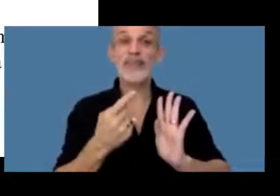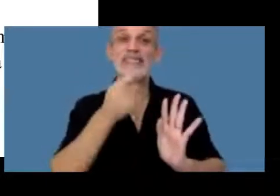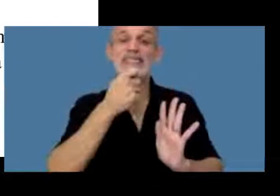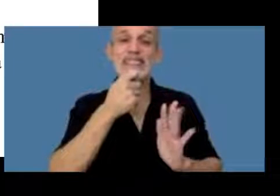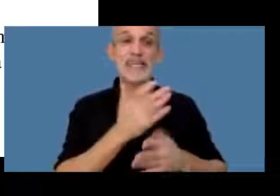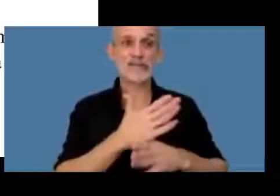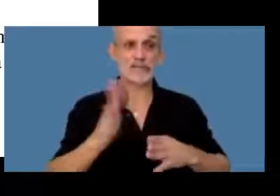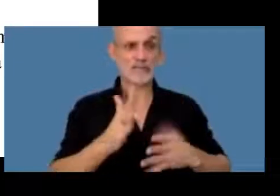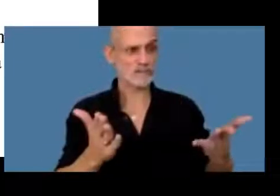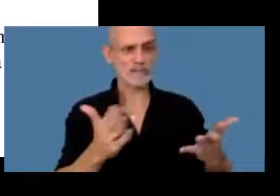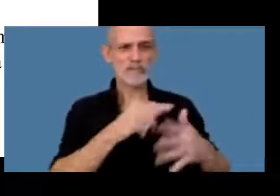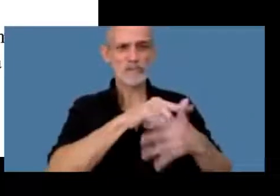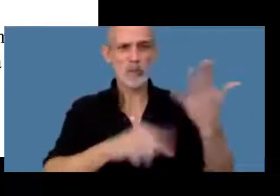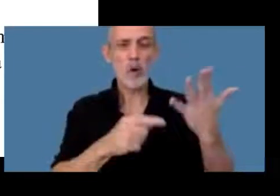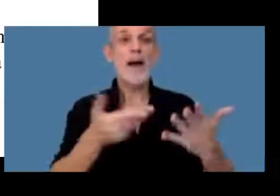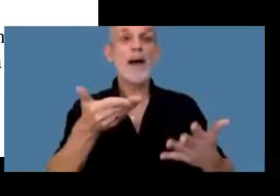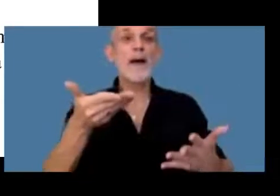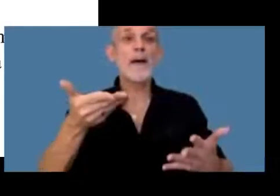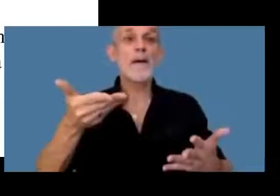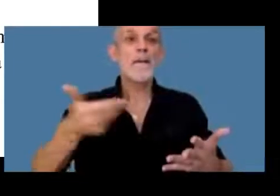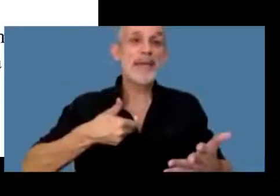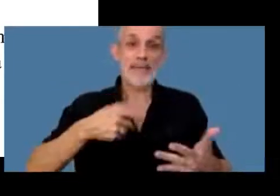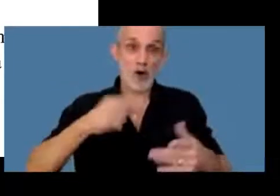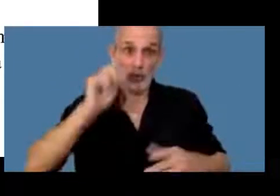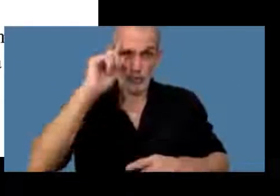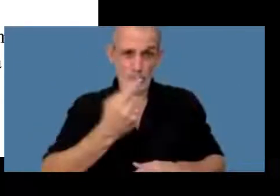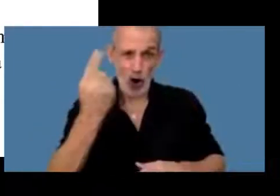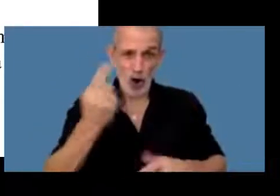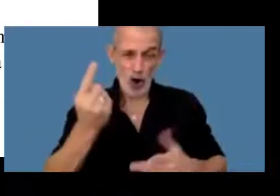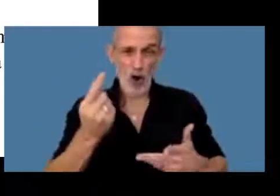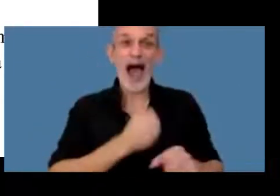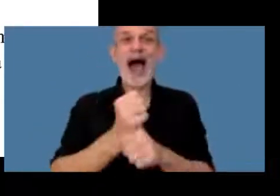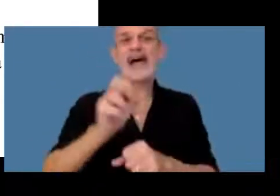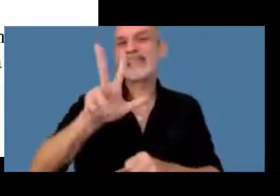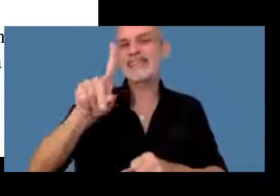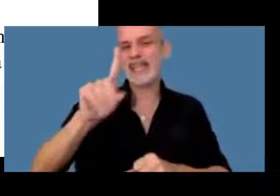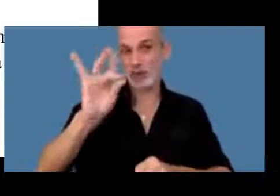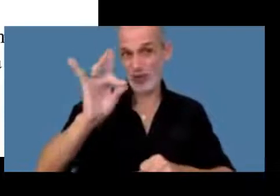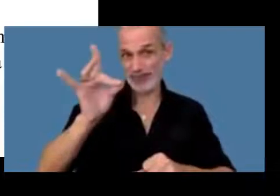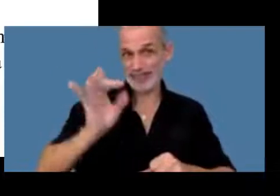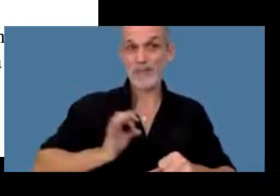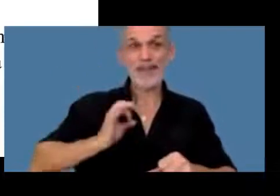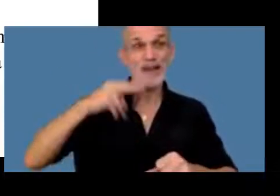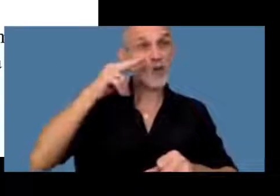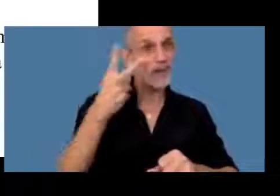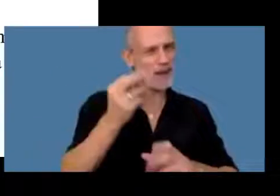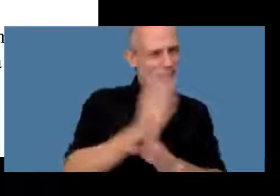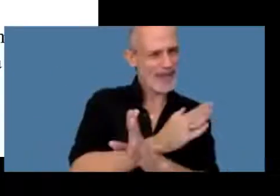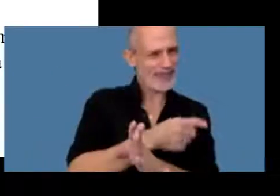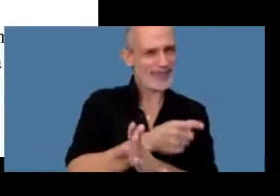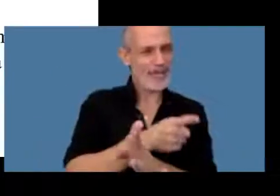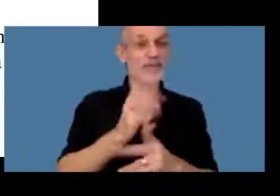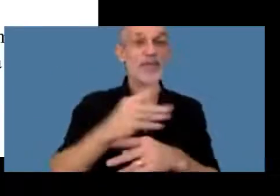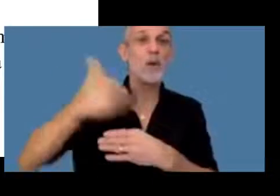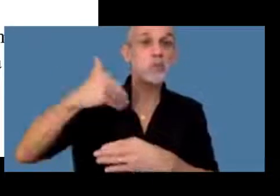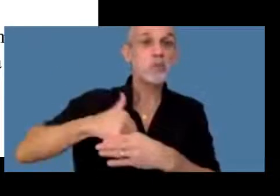exclusión la pide o se autoexcluye hasta el 31 de diciembre del año 2020 y los ingresos cumplen